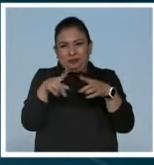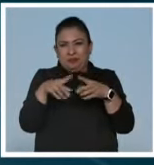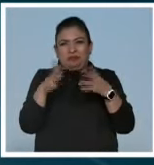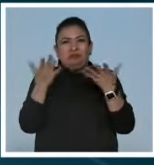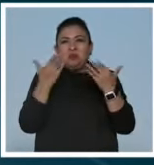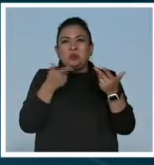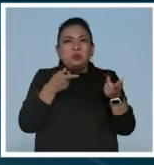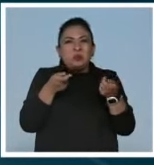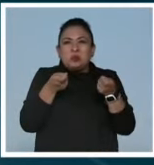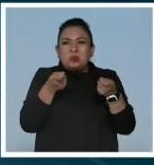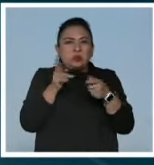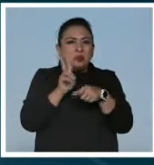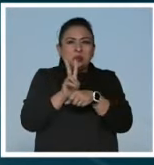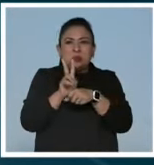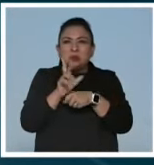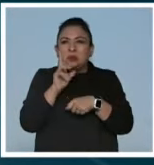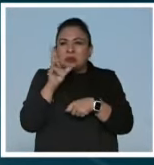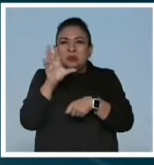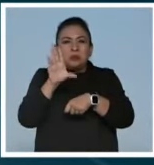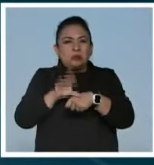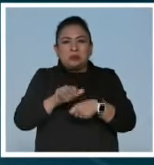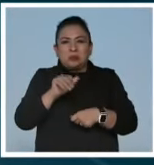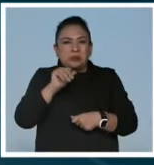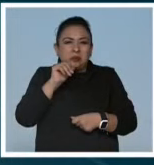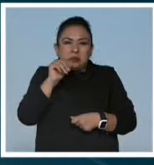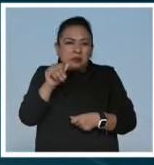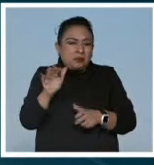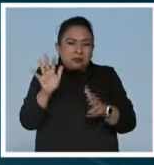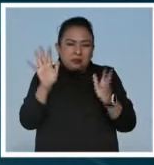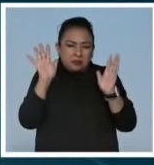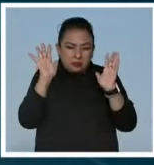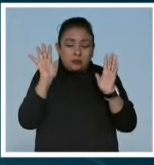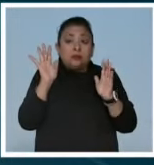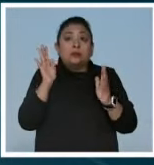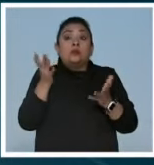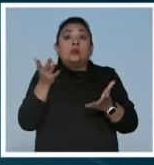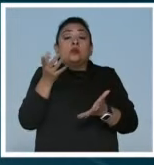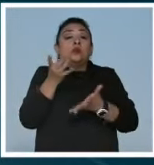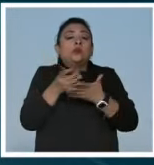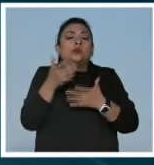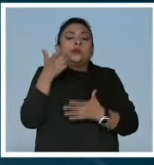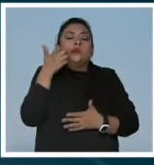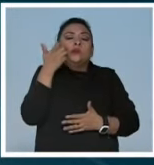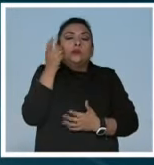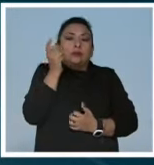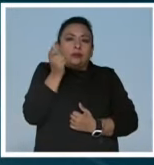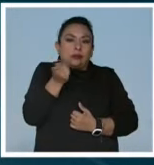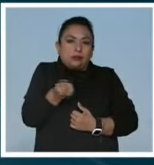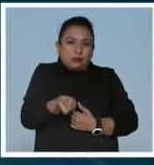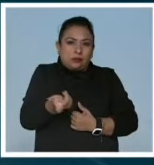control, sin supervisión, sin permiso, desde luego, de manera clandestina y con el único objetivo